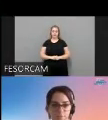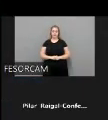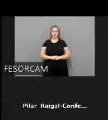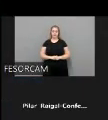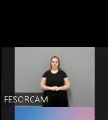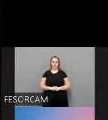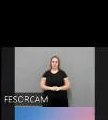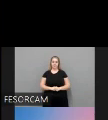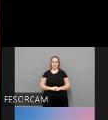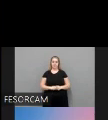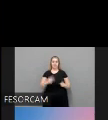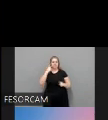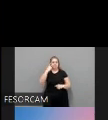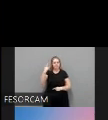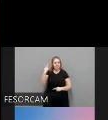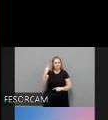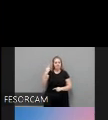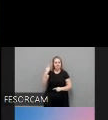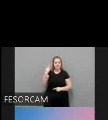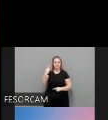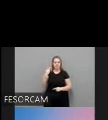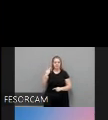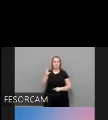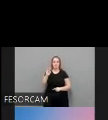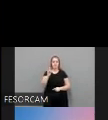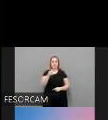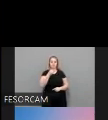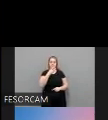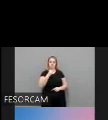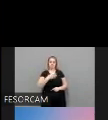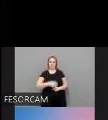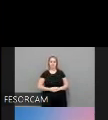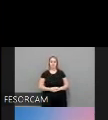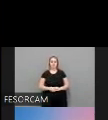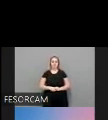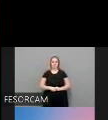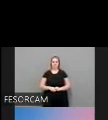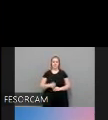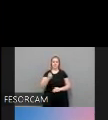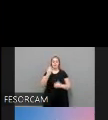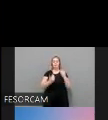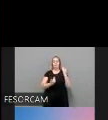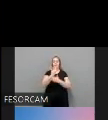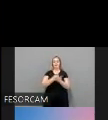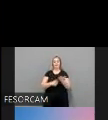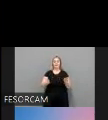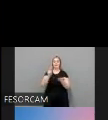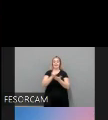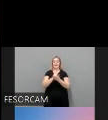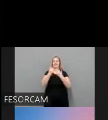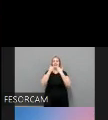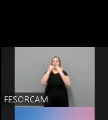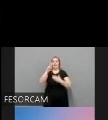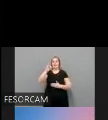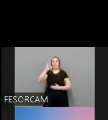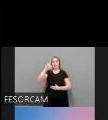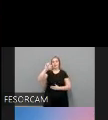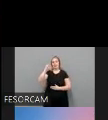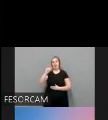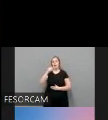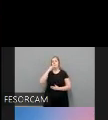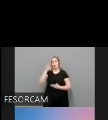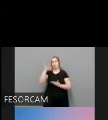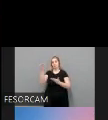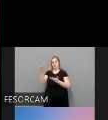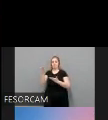Listo. ¿Se ve la presentación ya? Perfectamente. ¿Sí? Buenos días otra vez. Gracias, Pilar, por la presentación y gracias